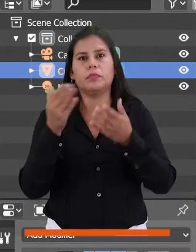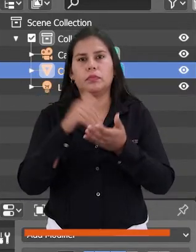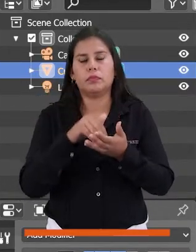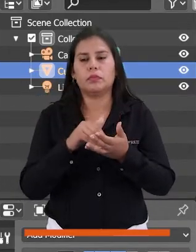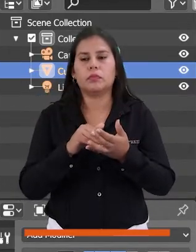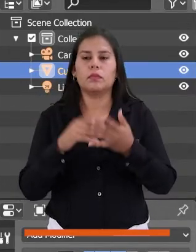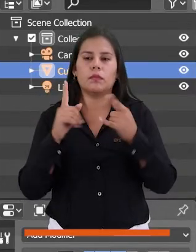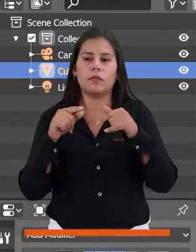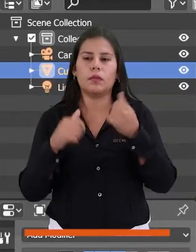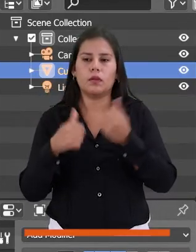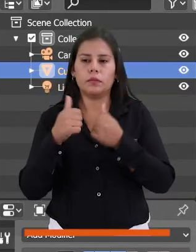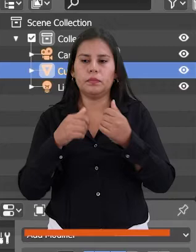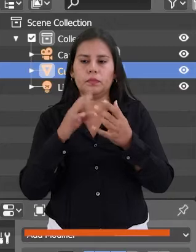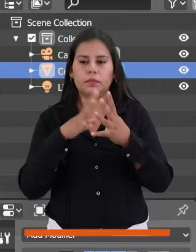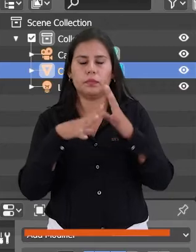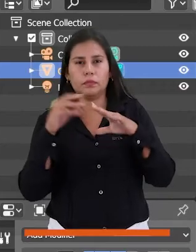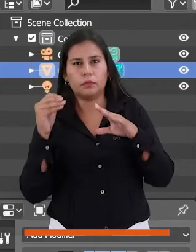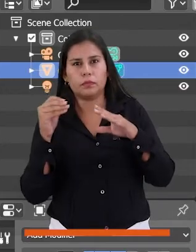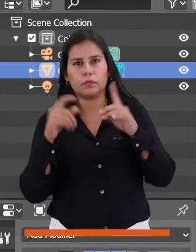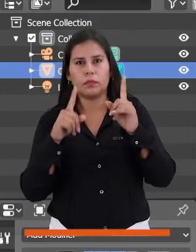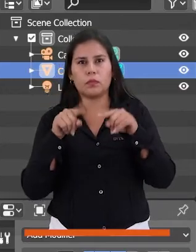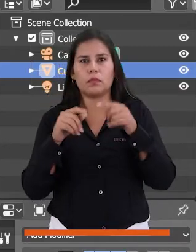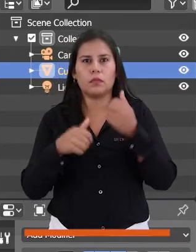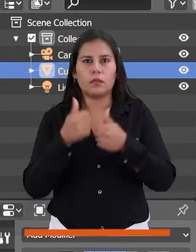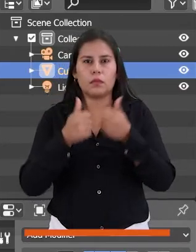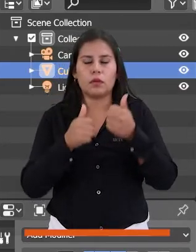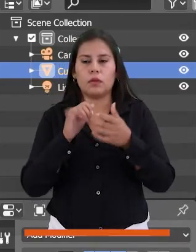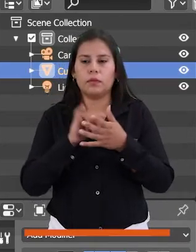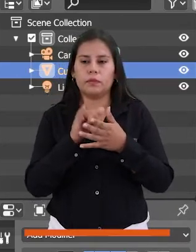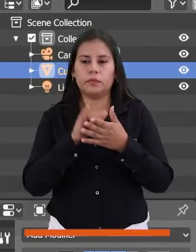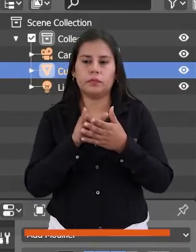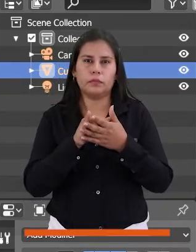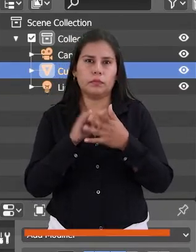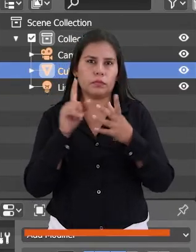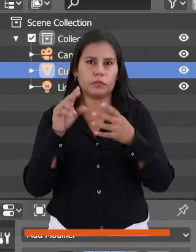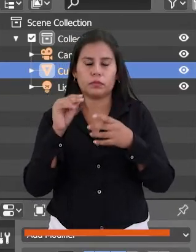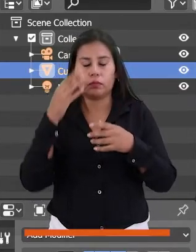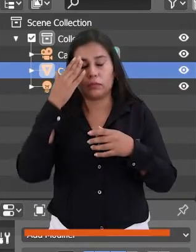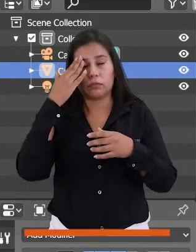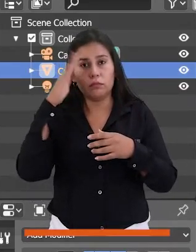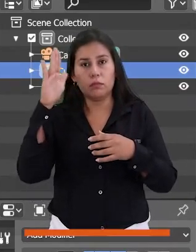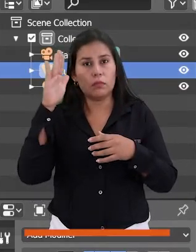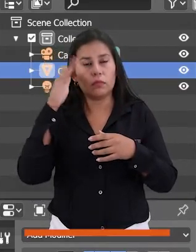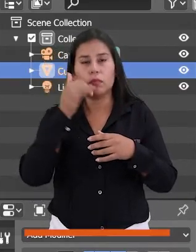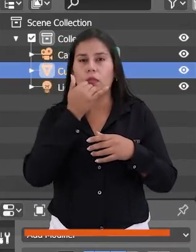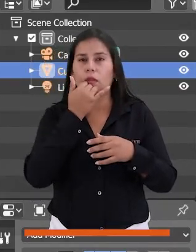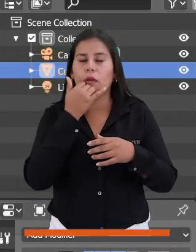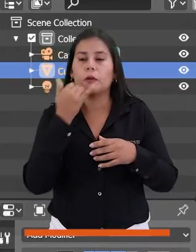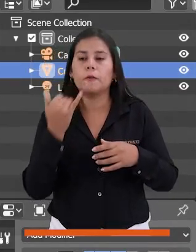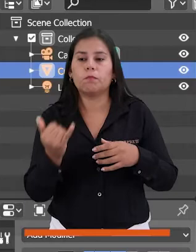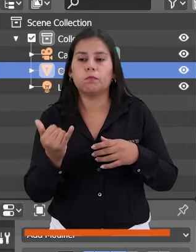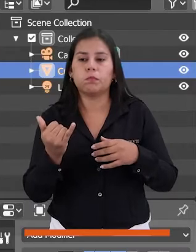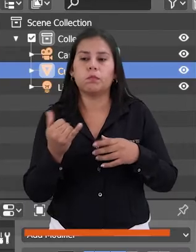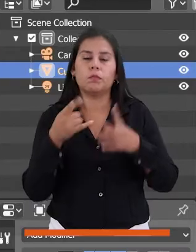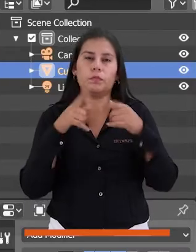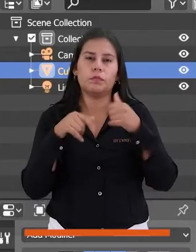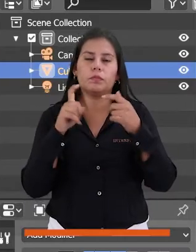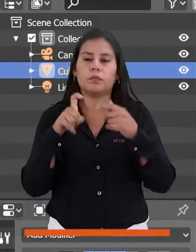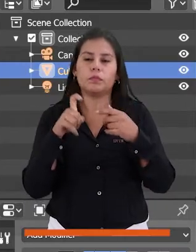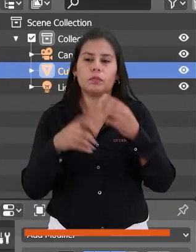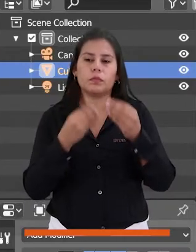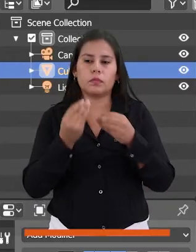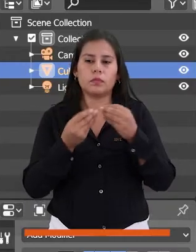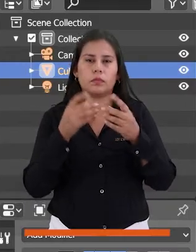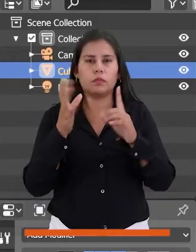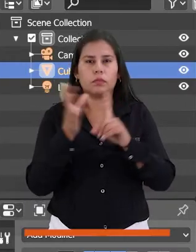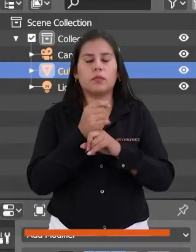I. Voy a extruir hacia afuera. Vean que aquí, bueno, no sabemos todavía qué parece eso. Pero lo